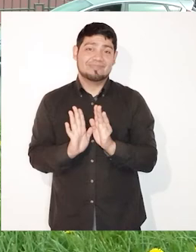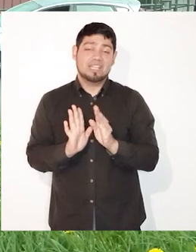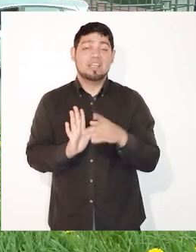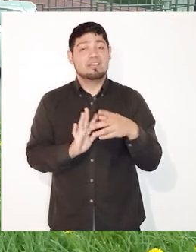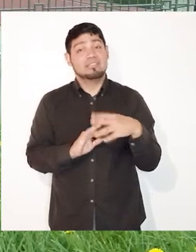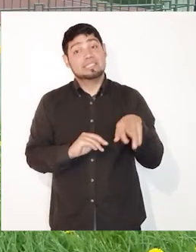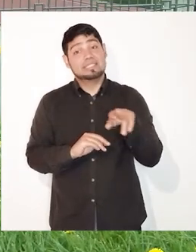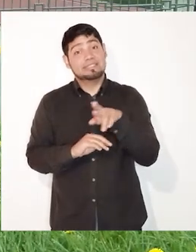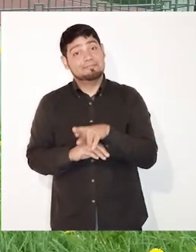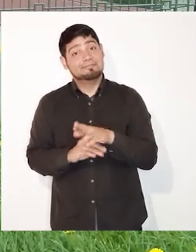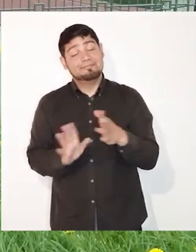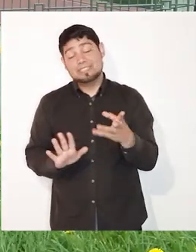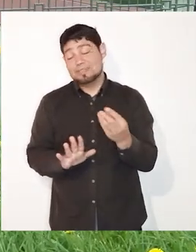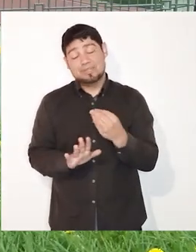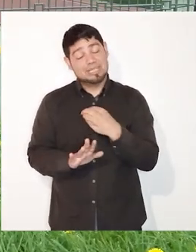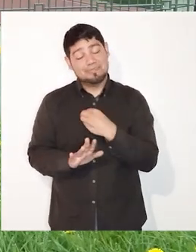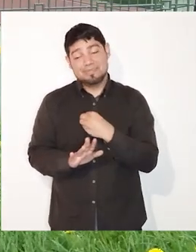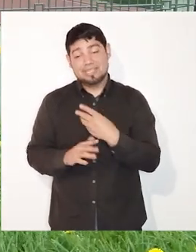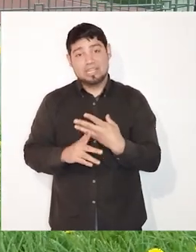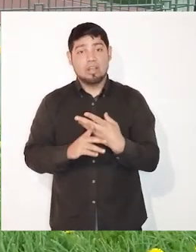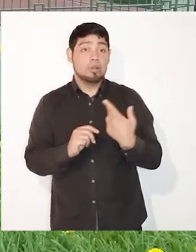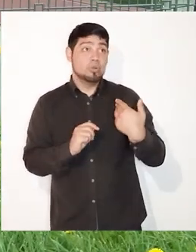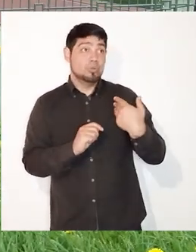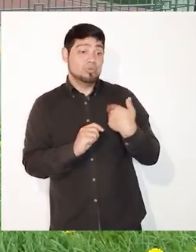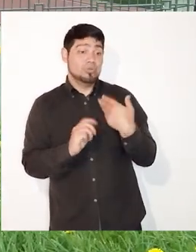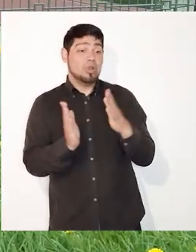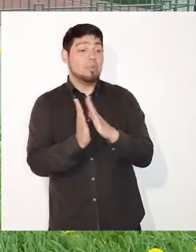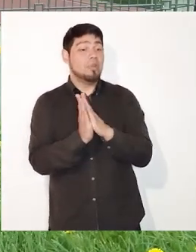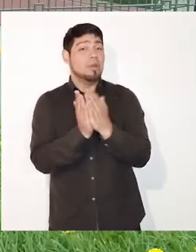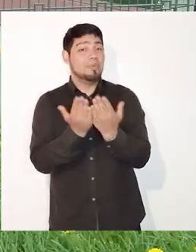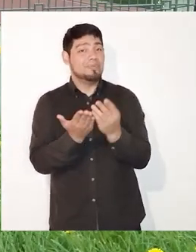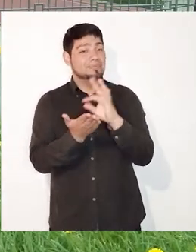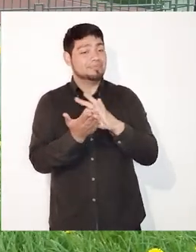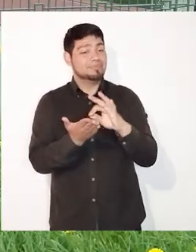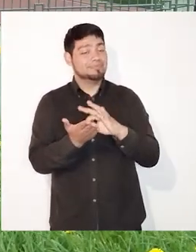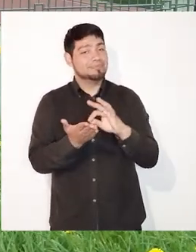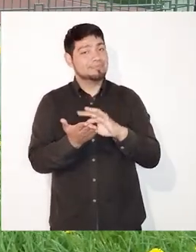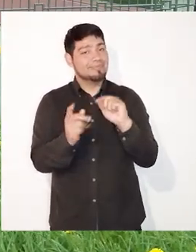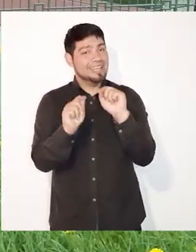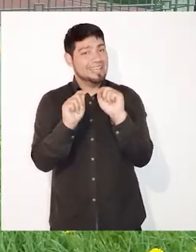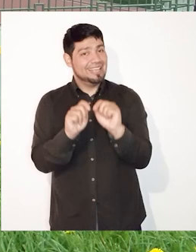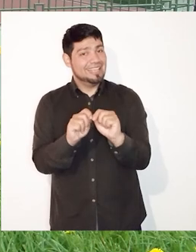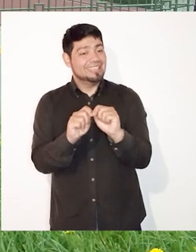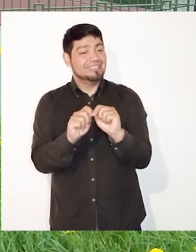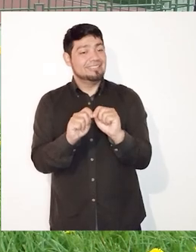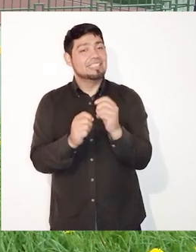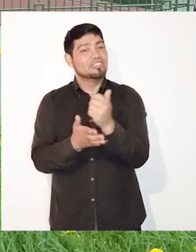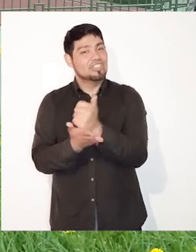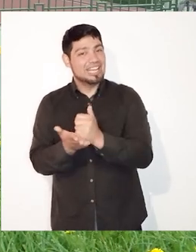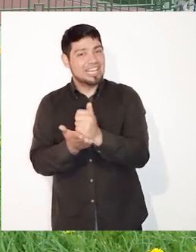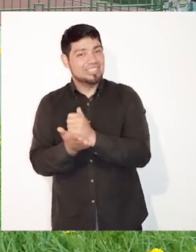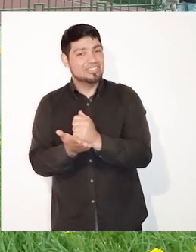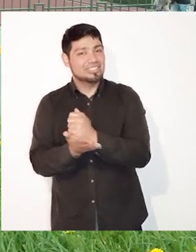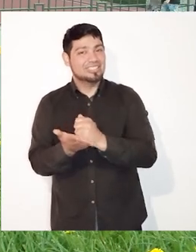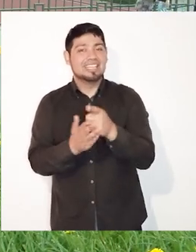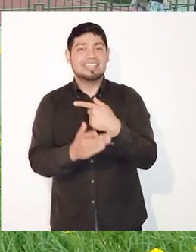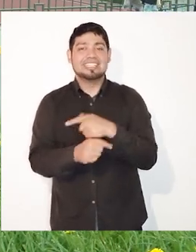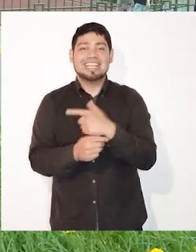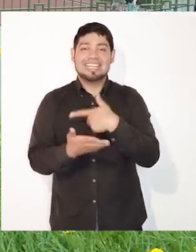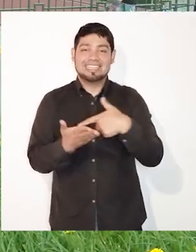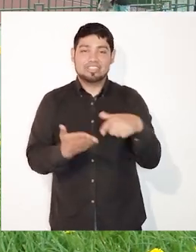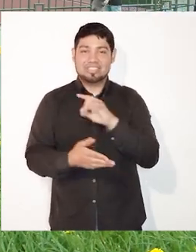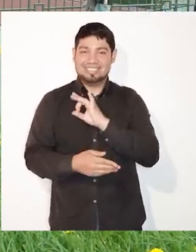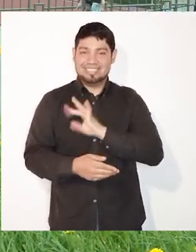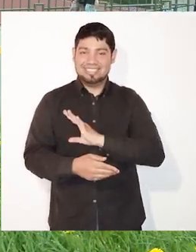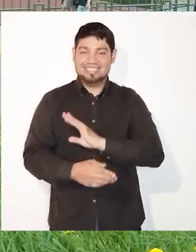y es, como digo, reitero, muy lamentable. Y mis primeras publicaciones fueron en la capital al pertenecer